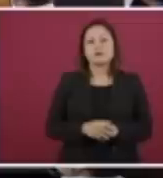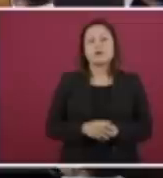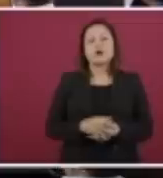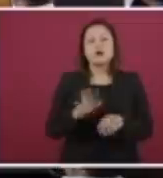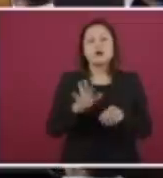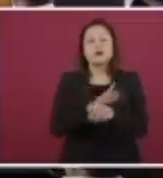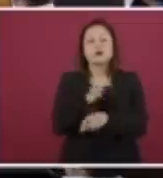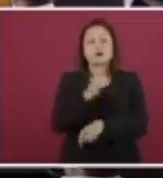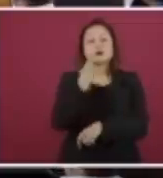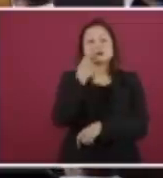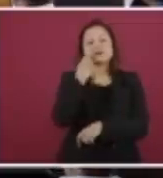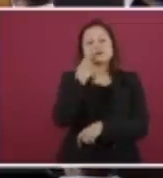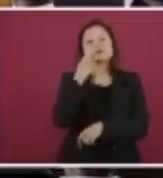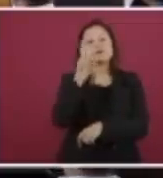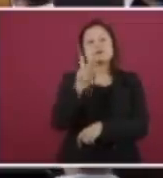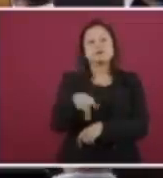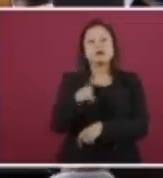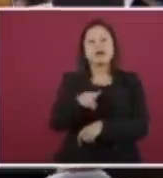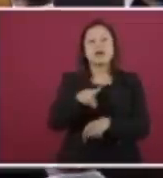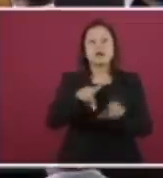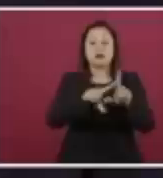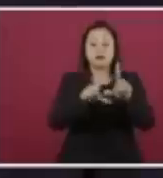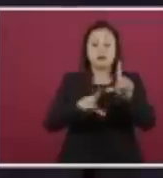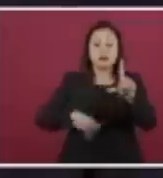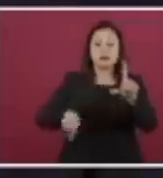gobiernos locales abusos,